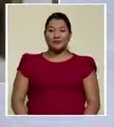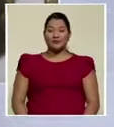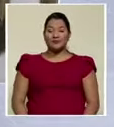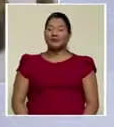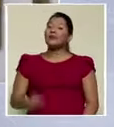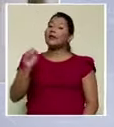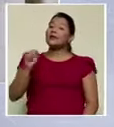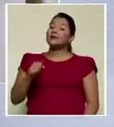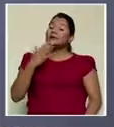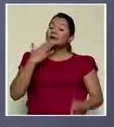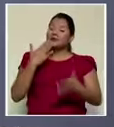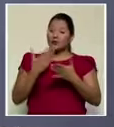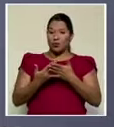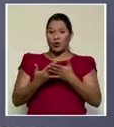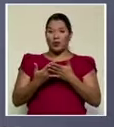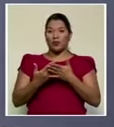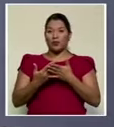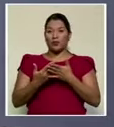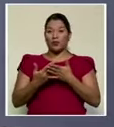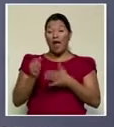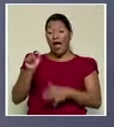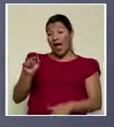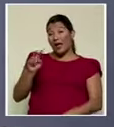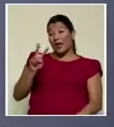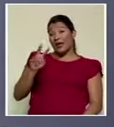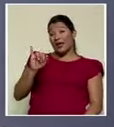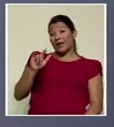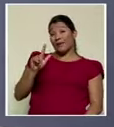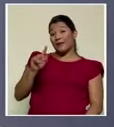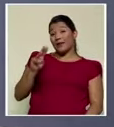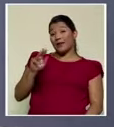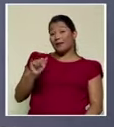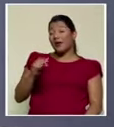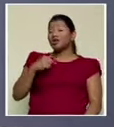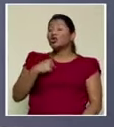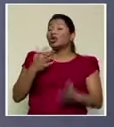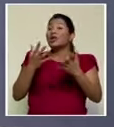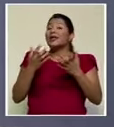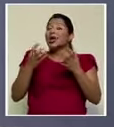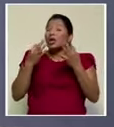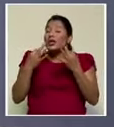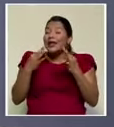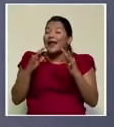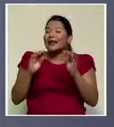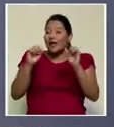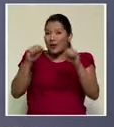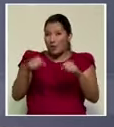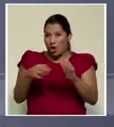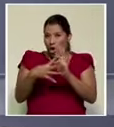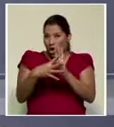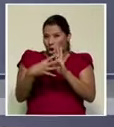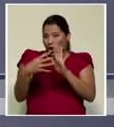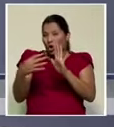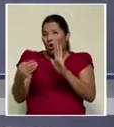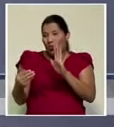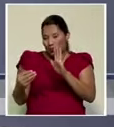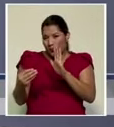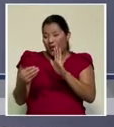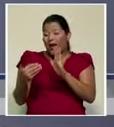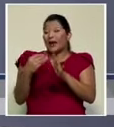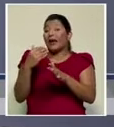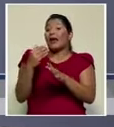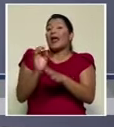Sí, bueno, ahí, Vilma, voy a tratar de emular, de seguir la